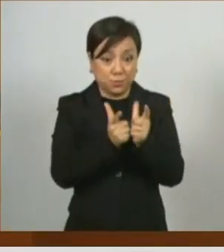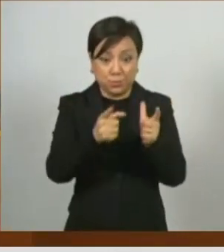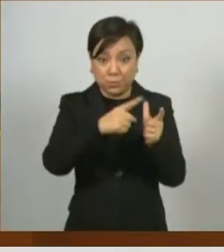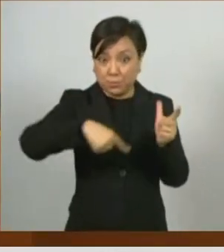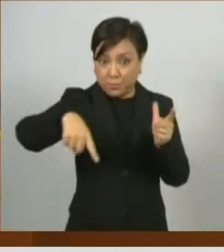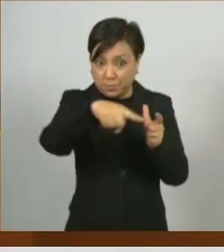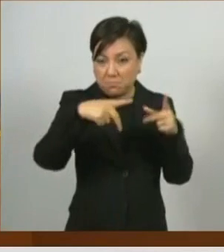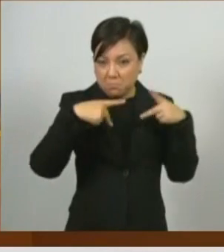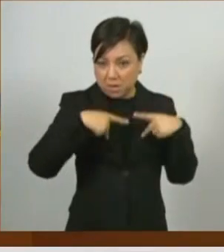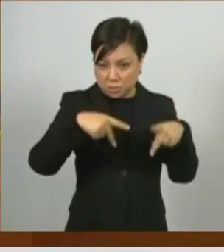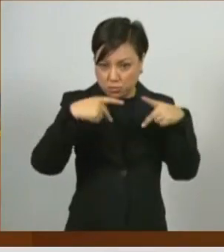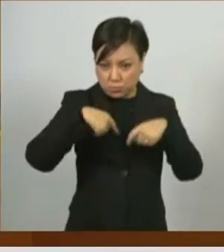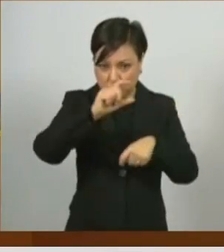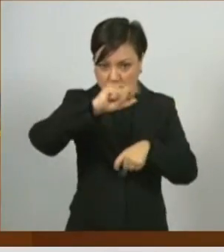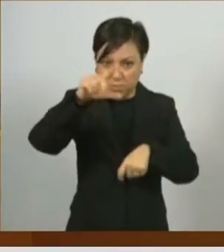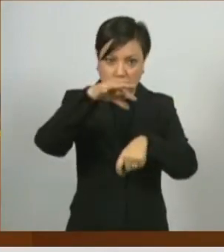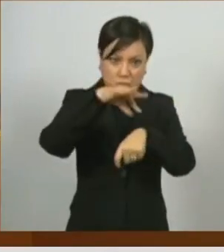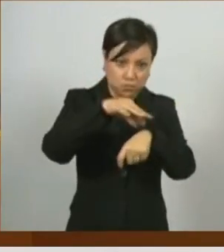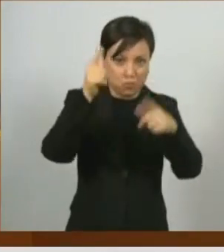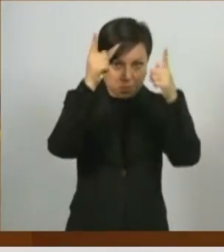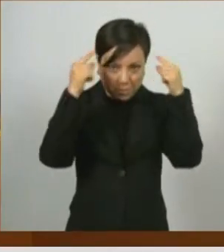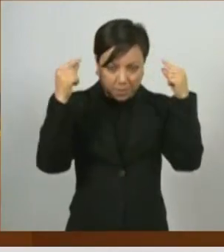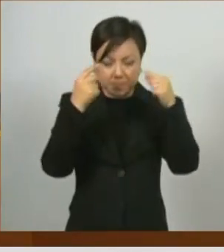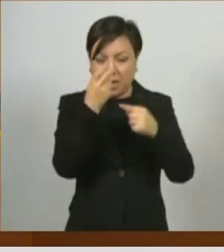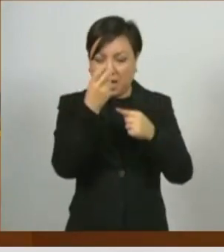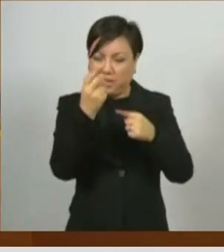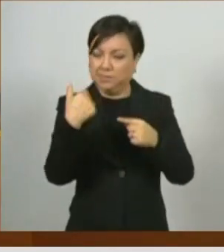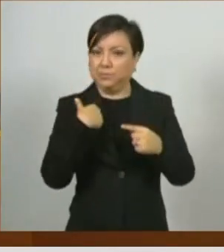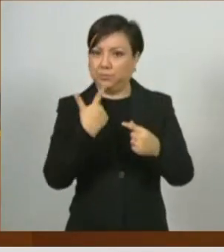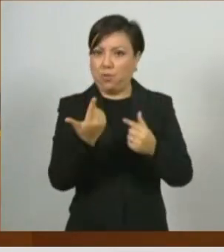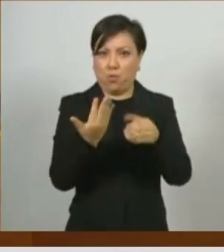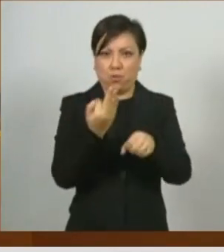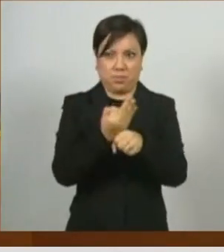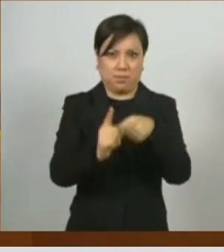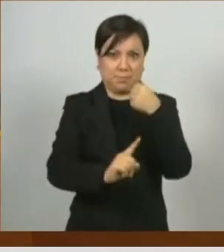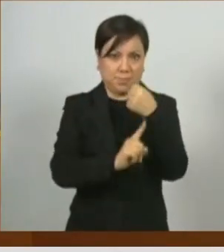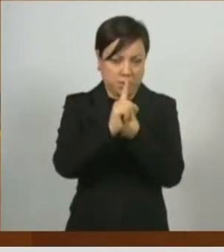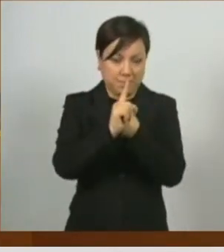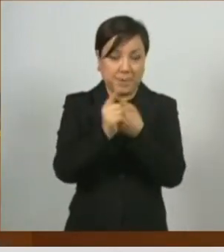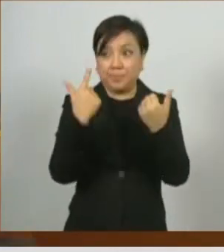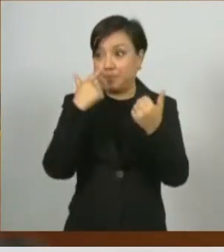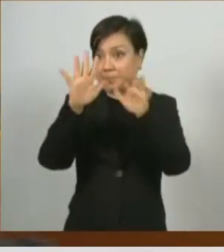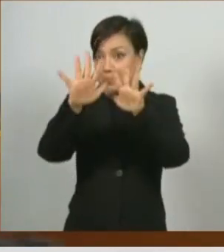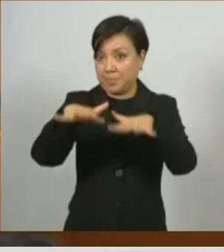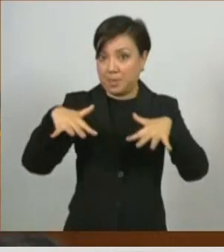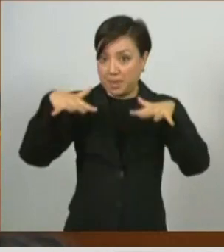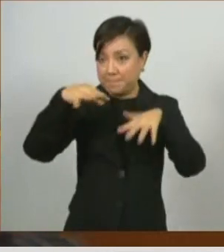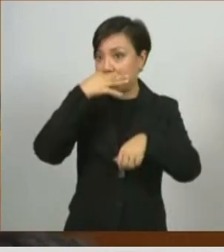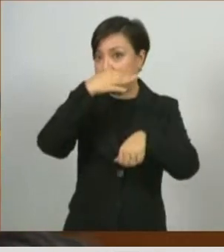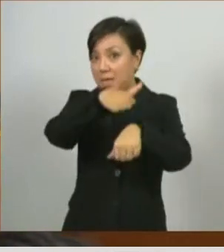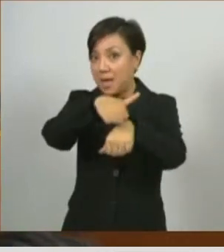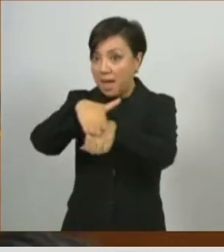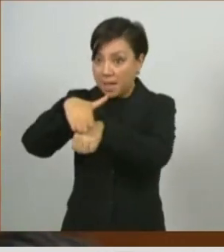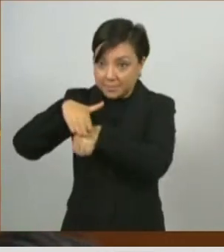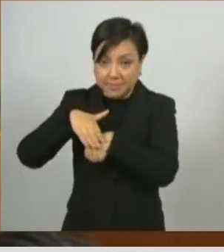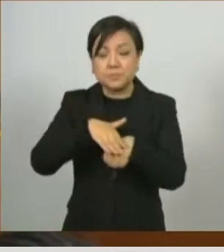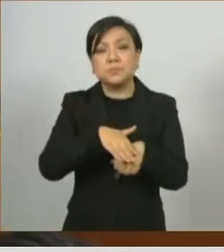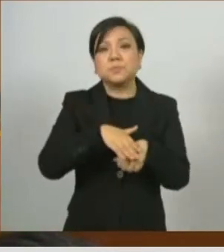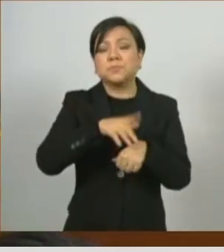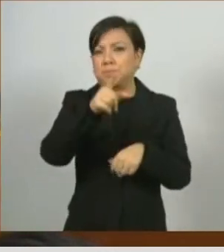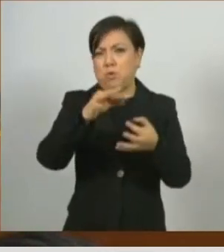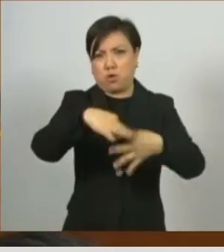quiero solicitar el apoyo de esta honorable asamblea sobre todo para las mujeres médicas